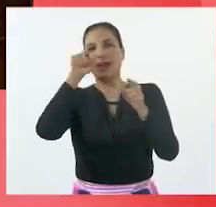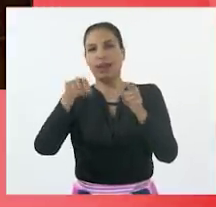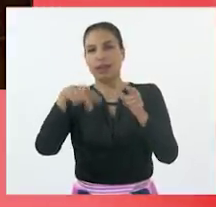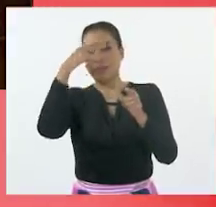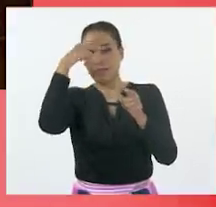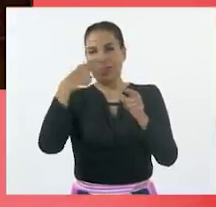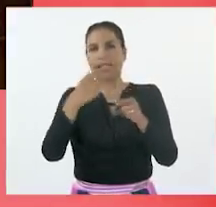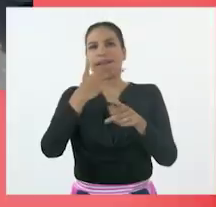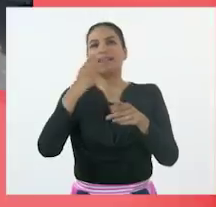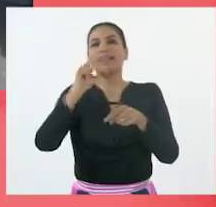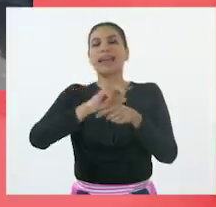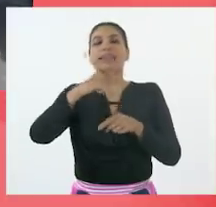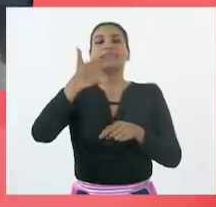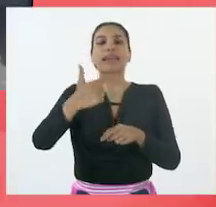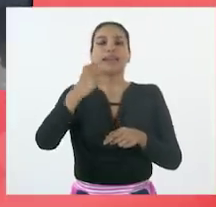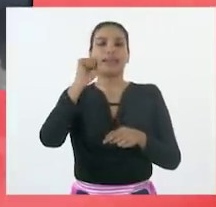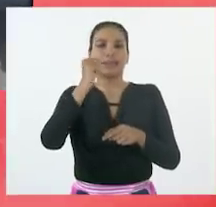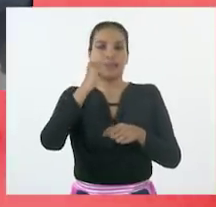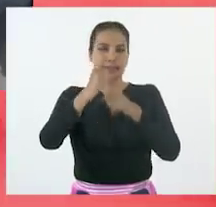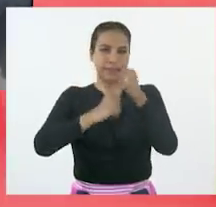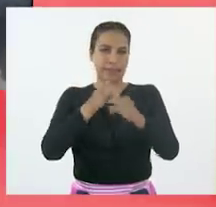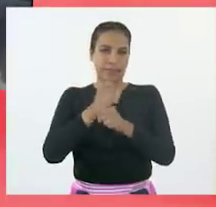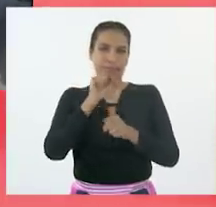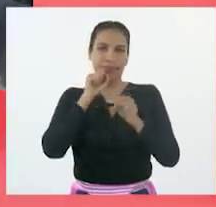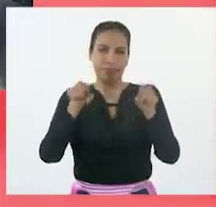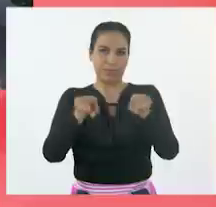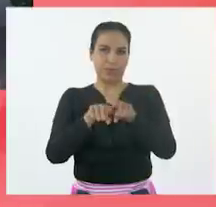hasta el 7 de septiembre de ese año.